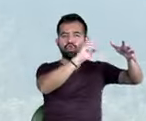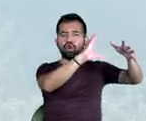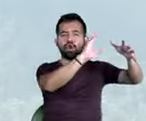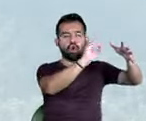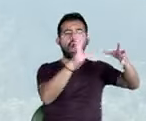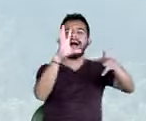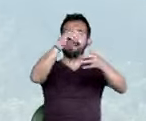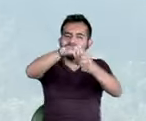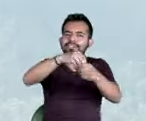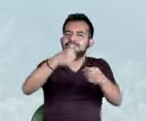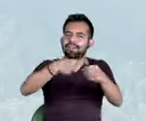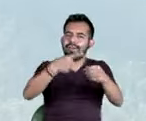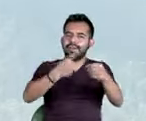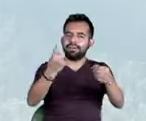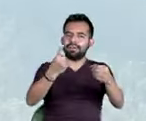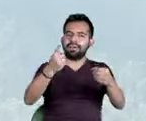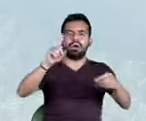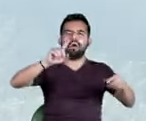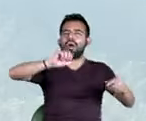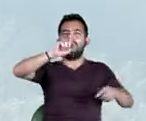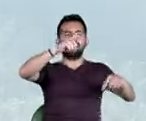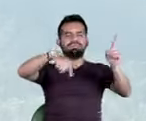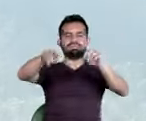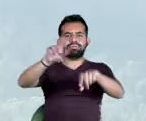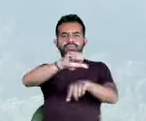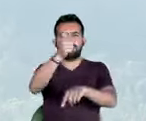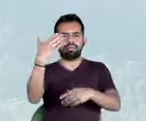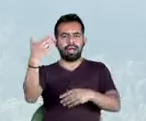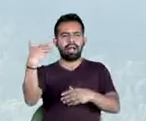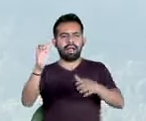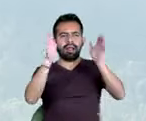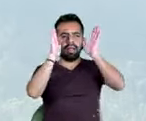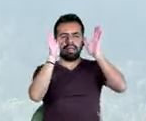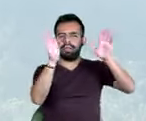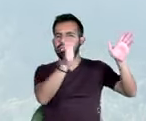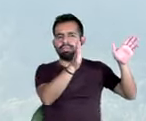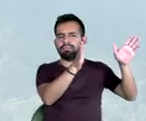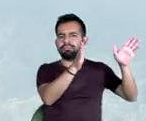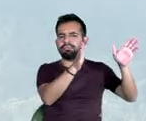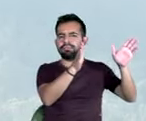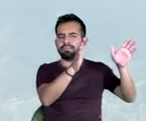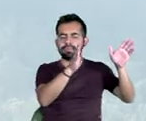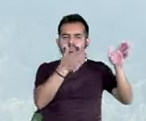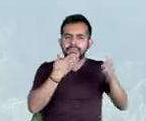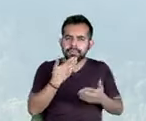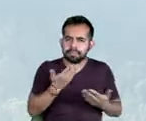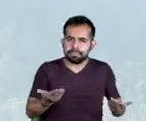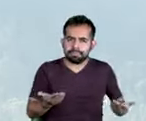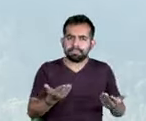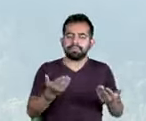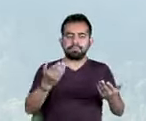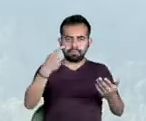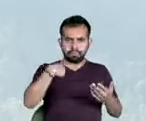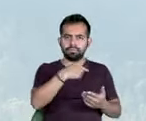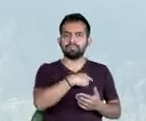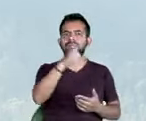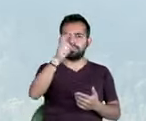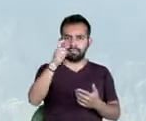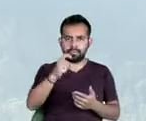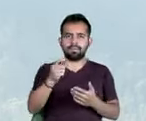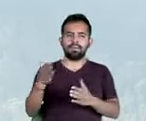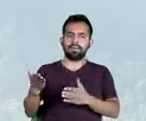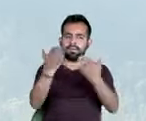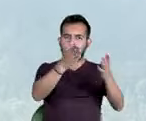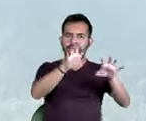Distrito Metropolitano de Quito. Y en ese sentido seguramente esa será la administración zonal número 10 para que se administre esta zona